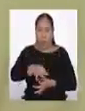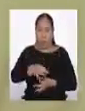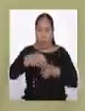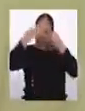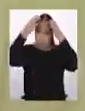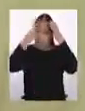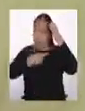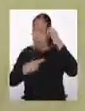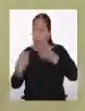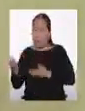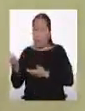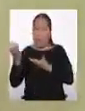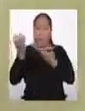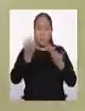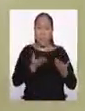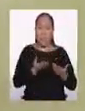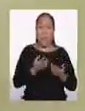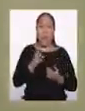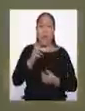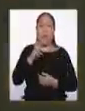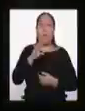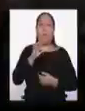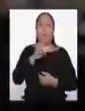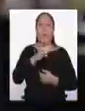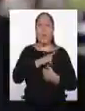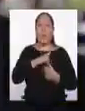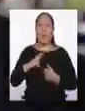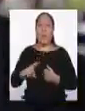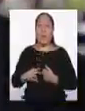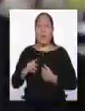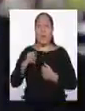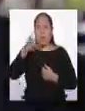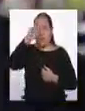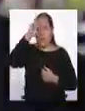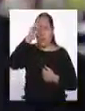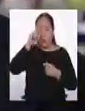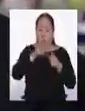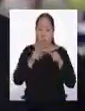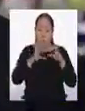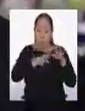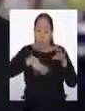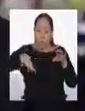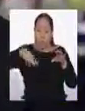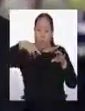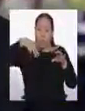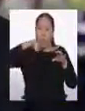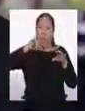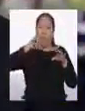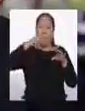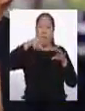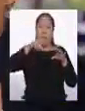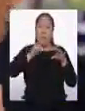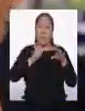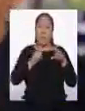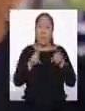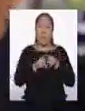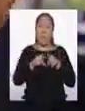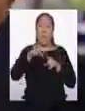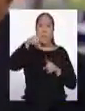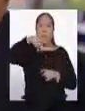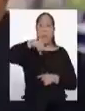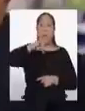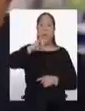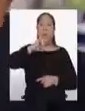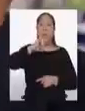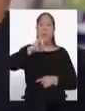española devolvió al virreinato del Perú la zona de Maynas y también de Quijos.